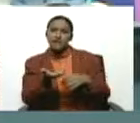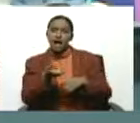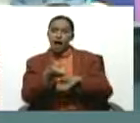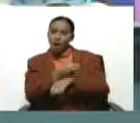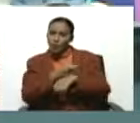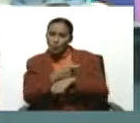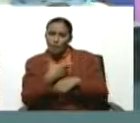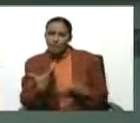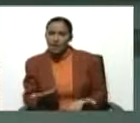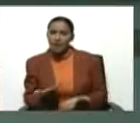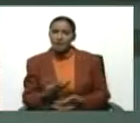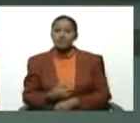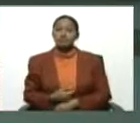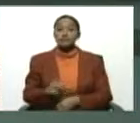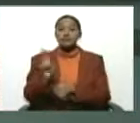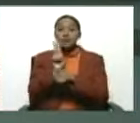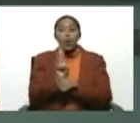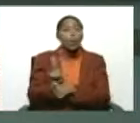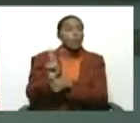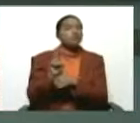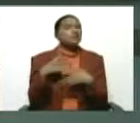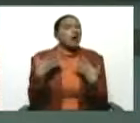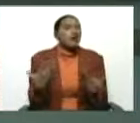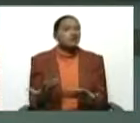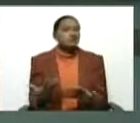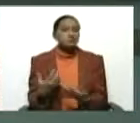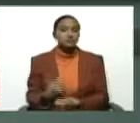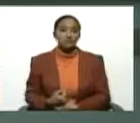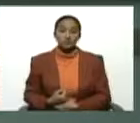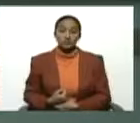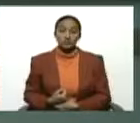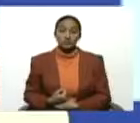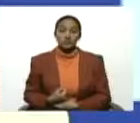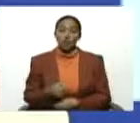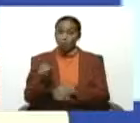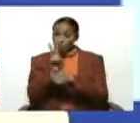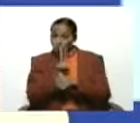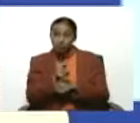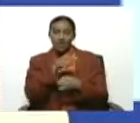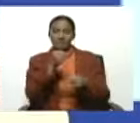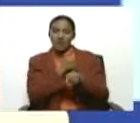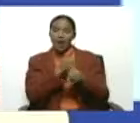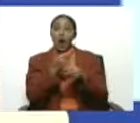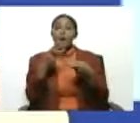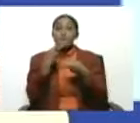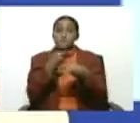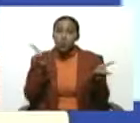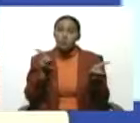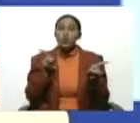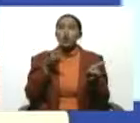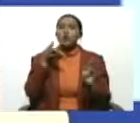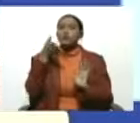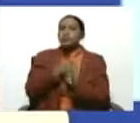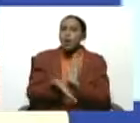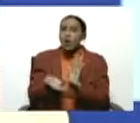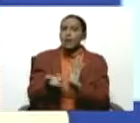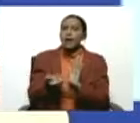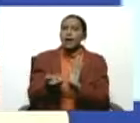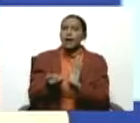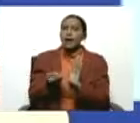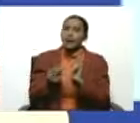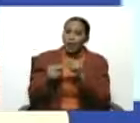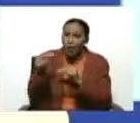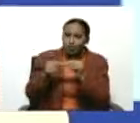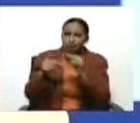Estatal se utiliza esos públ para la construcción de de